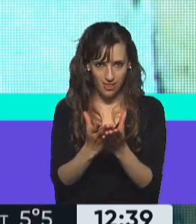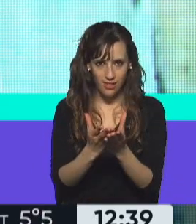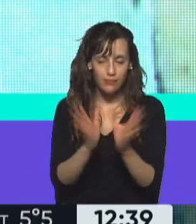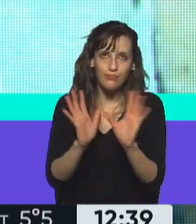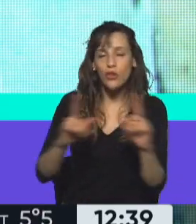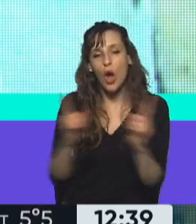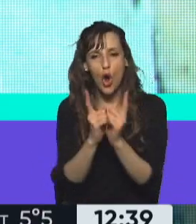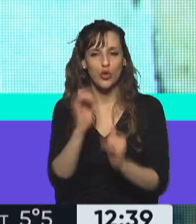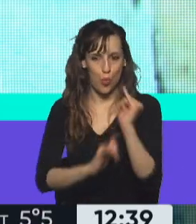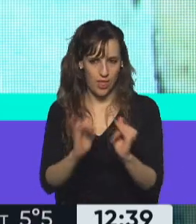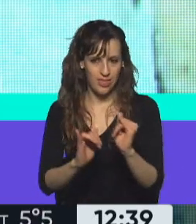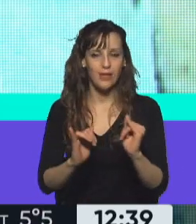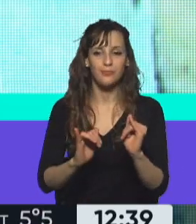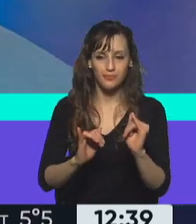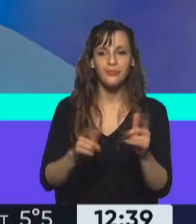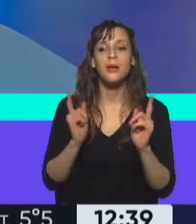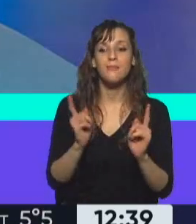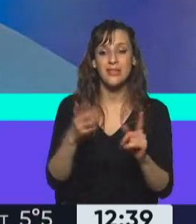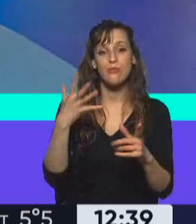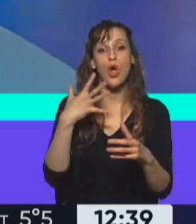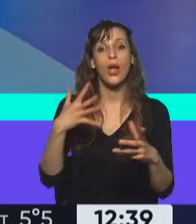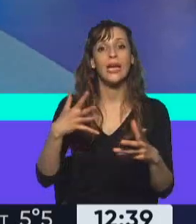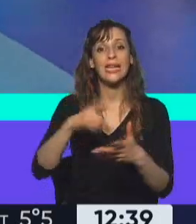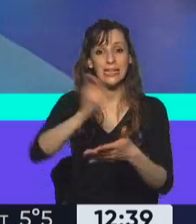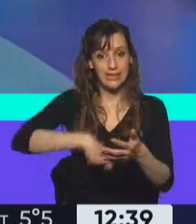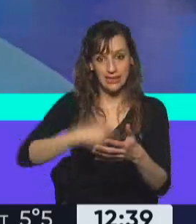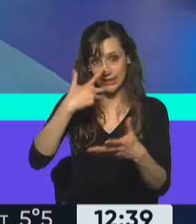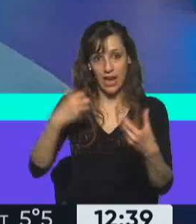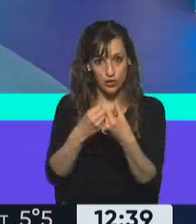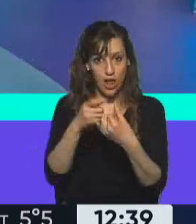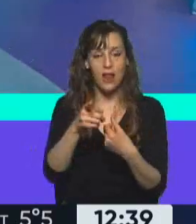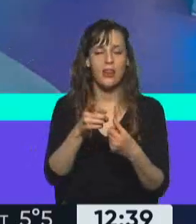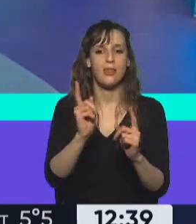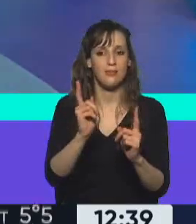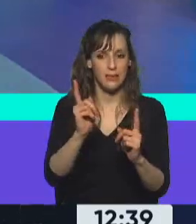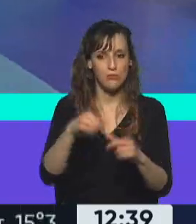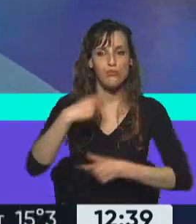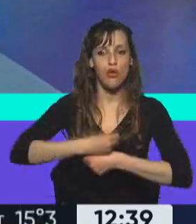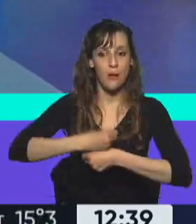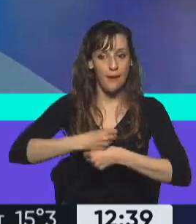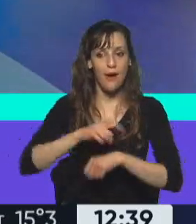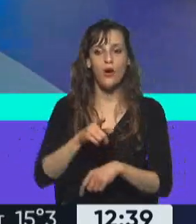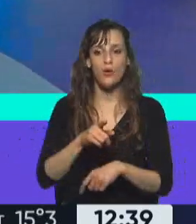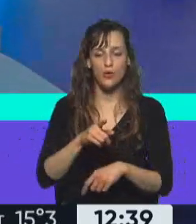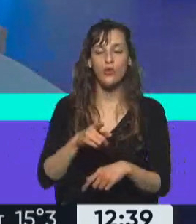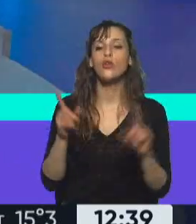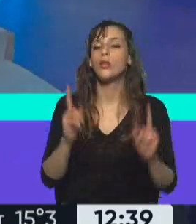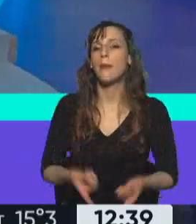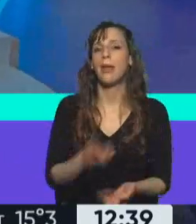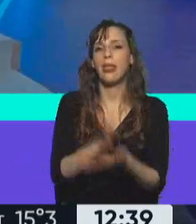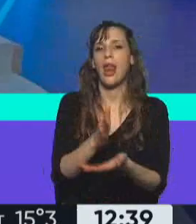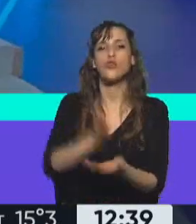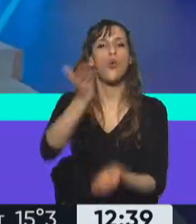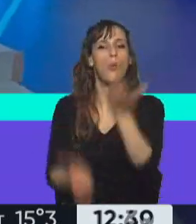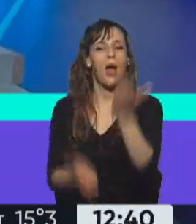hacemos breve, es a un tratado internacional, el convenio 169 de la Organización Internacional del Trabajo, que también aborda derechos humanos